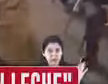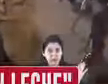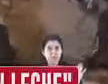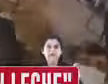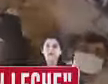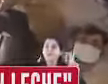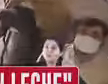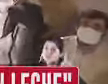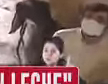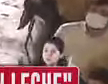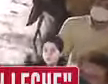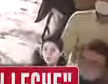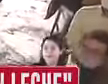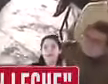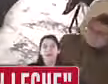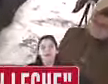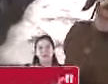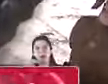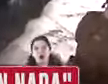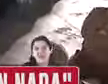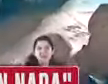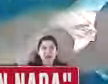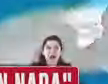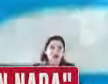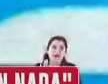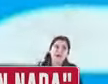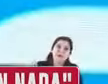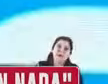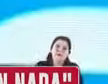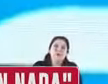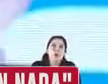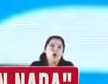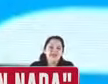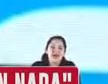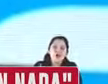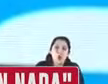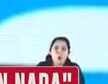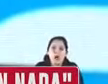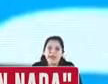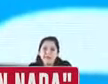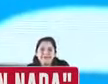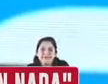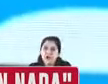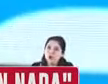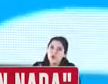sin embargo estoy amiga está en mi vida y máximo también te vienes